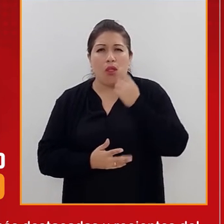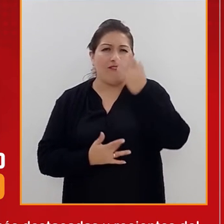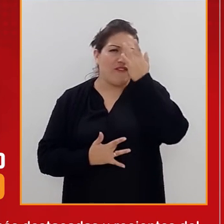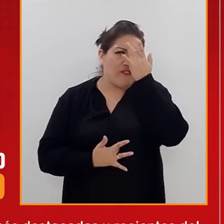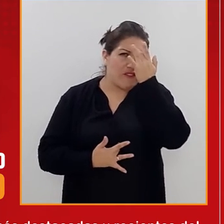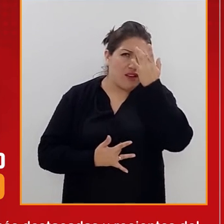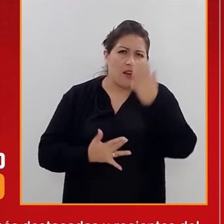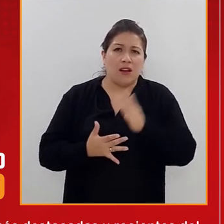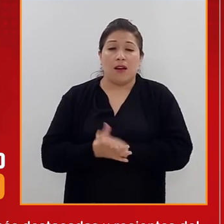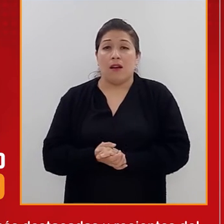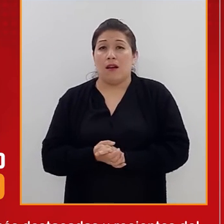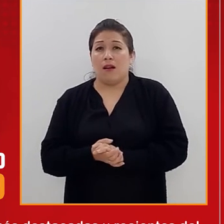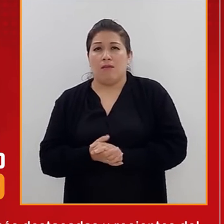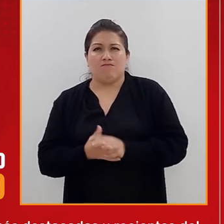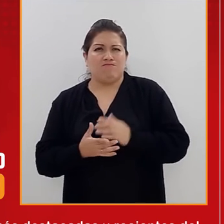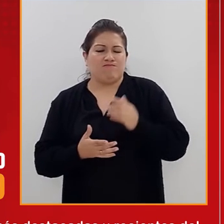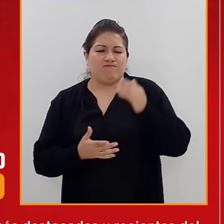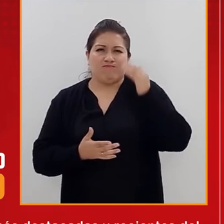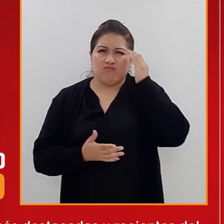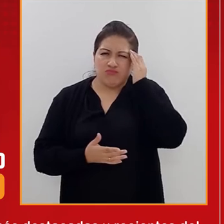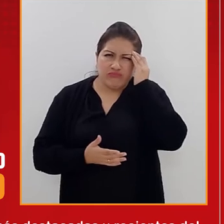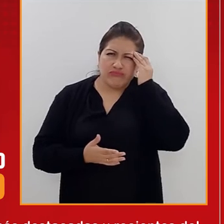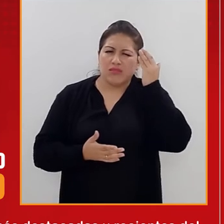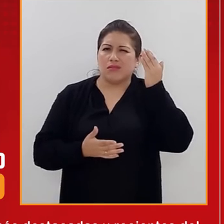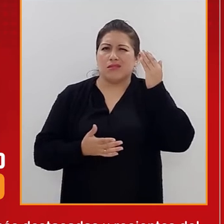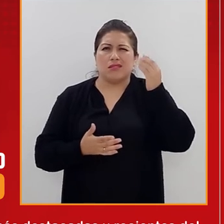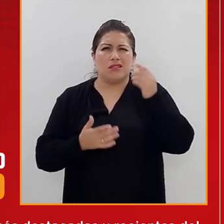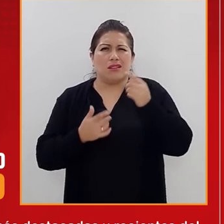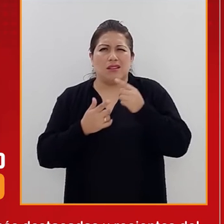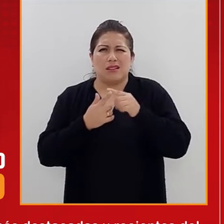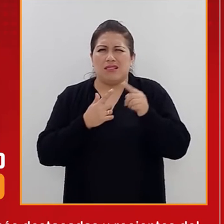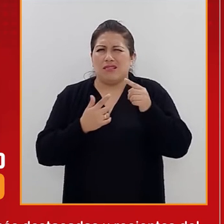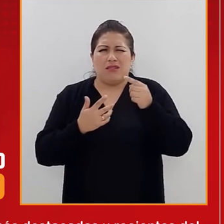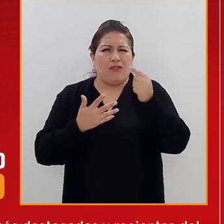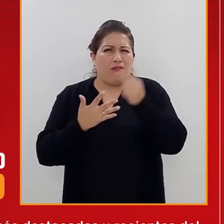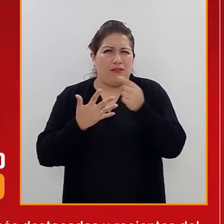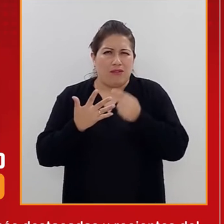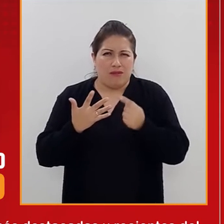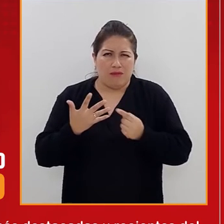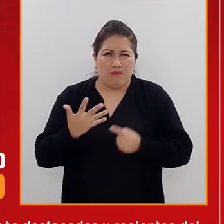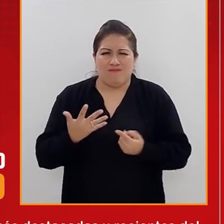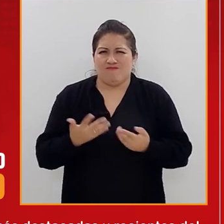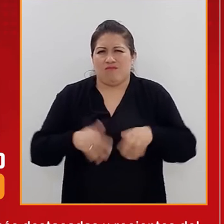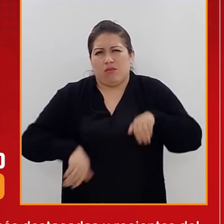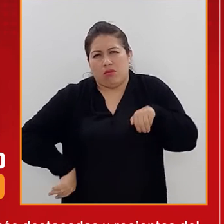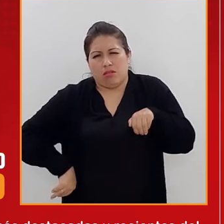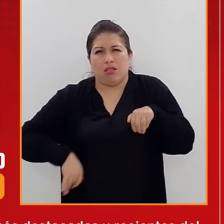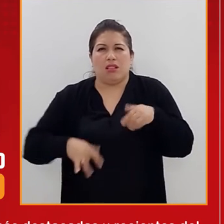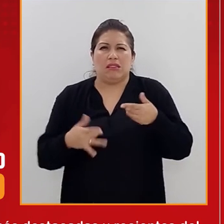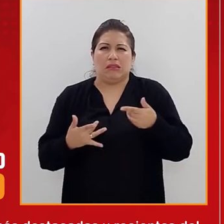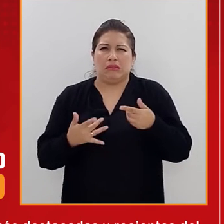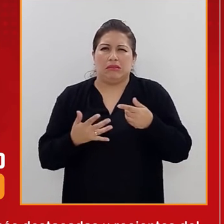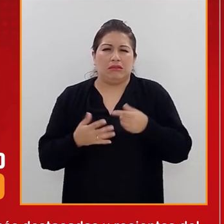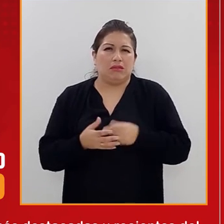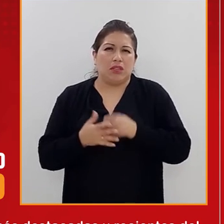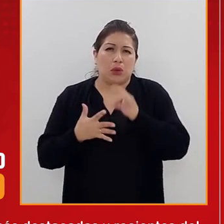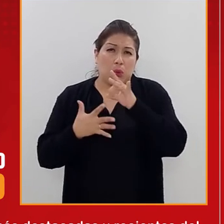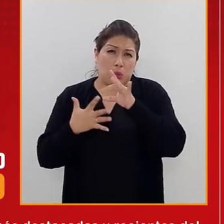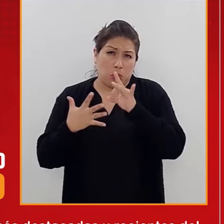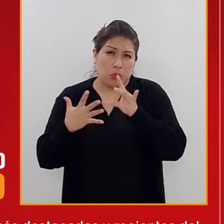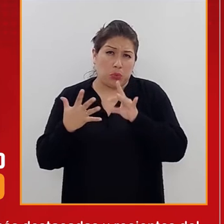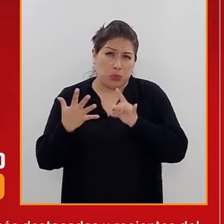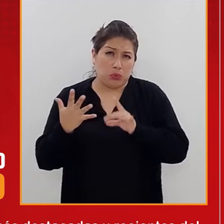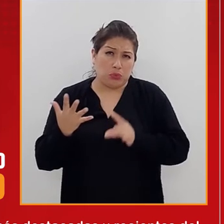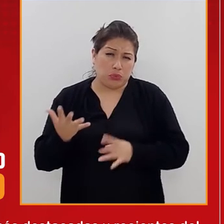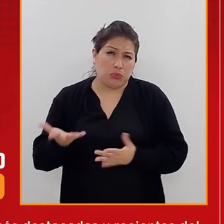ciego, uncoc, enfermo, winay uncoc, tullido, maquinpaquisca, manco,